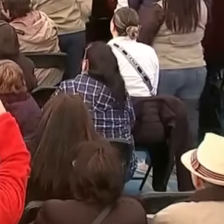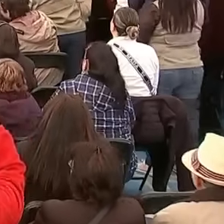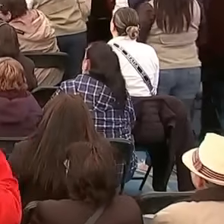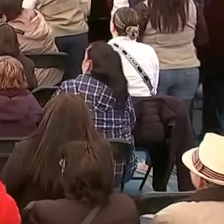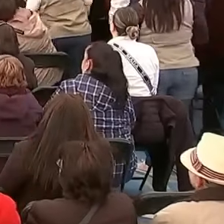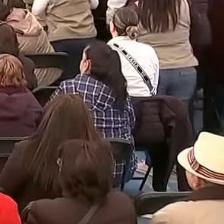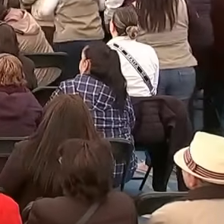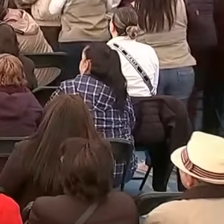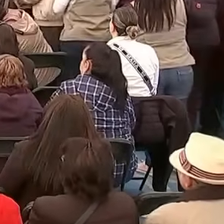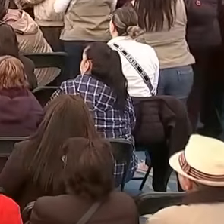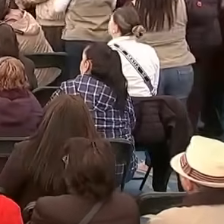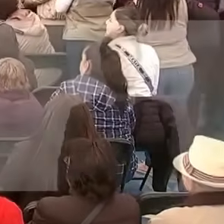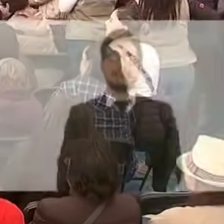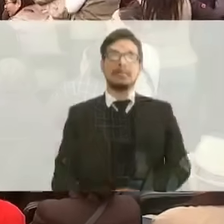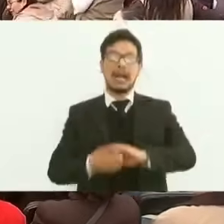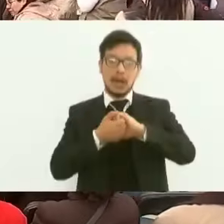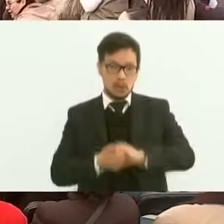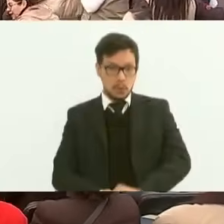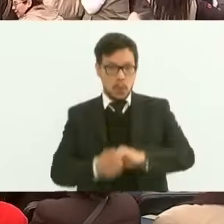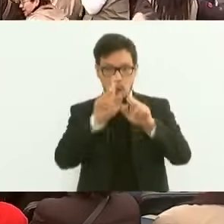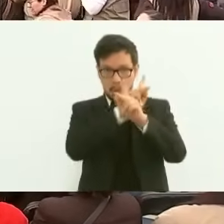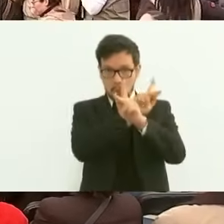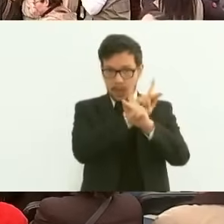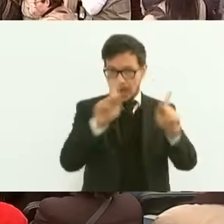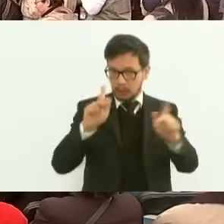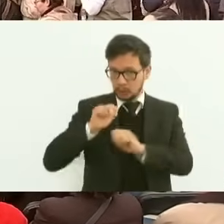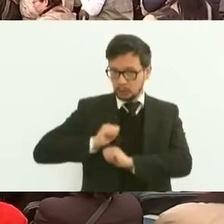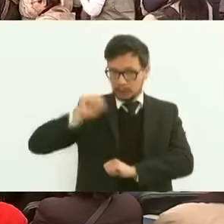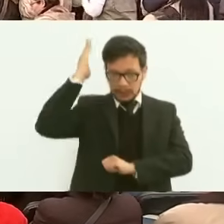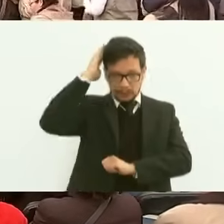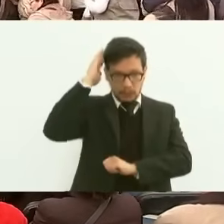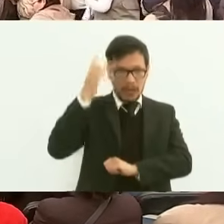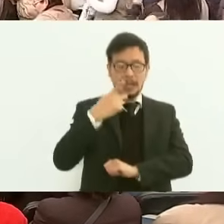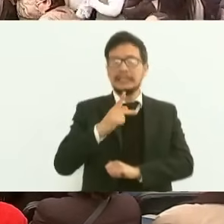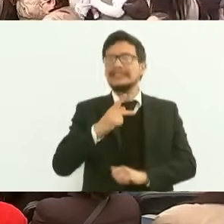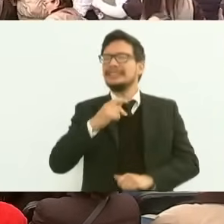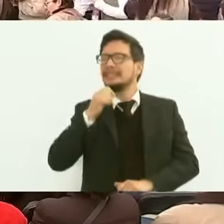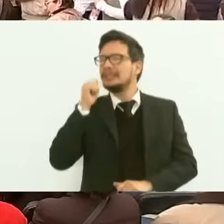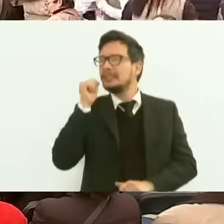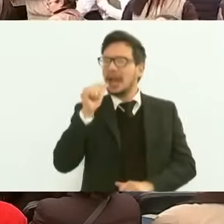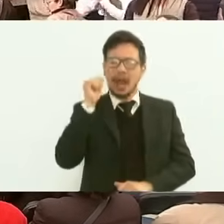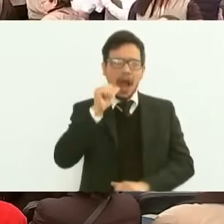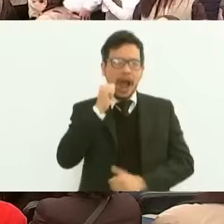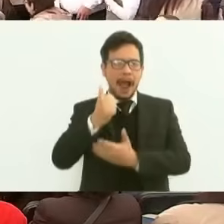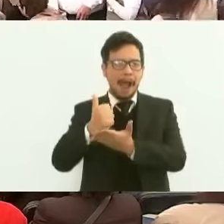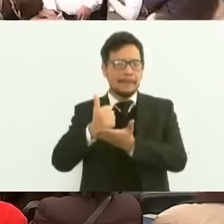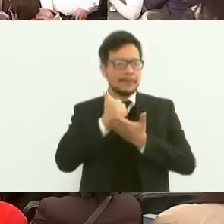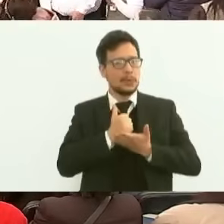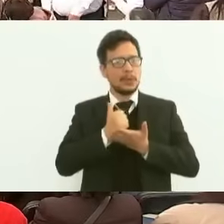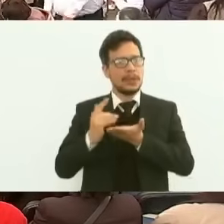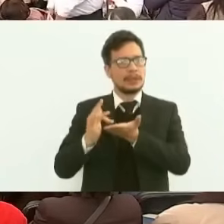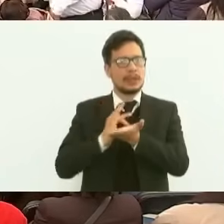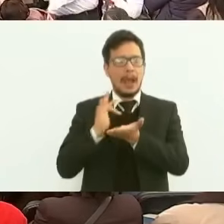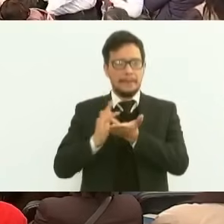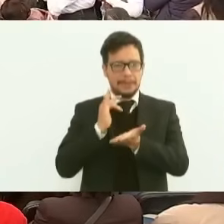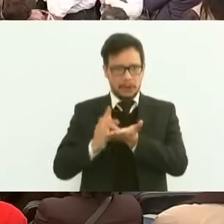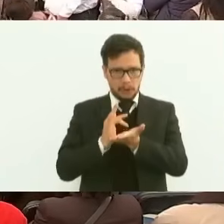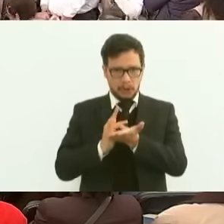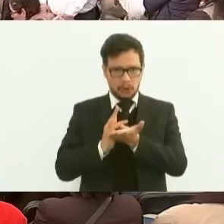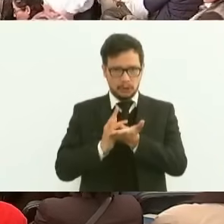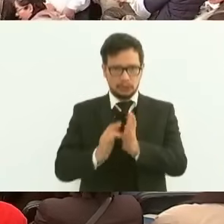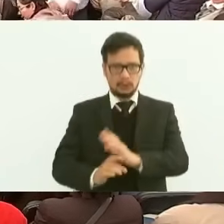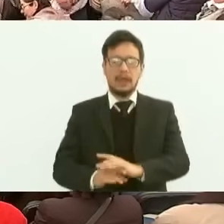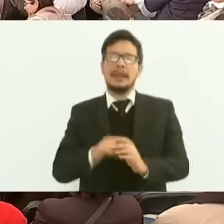Saludo a todo su gabinete, que siempre nos han ayudado y apoyado, sobre todo en